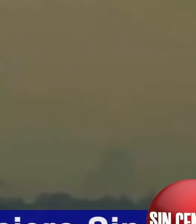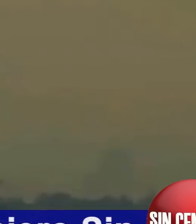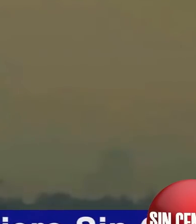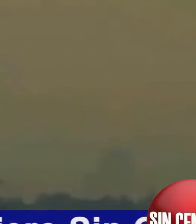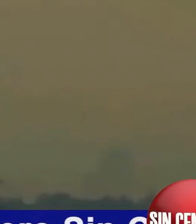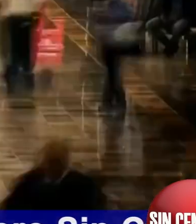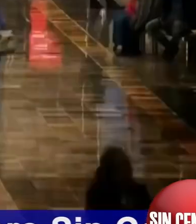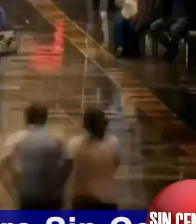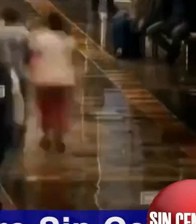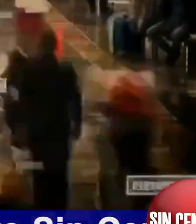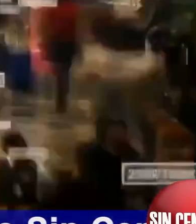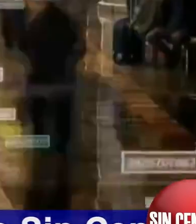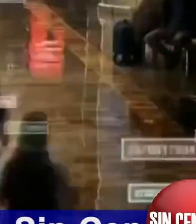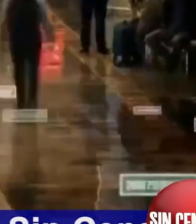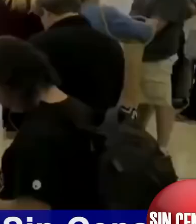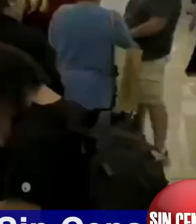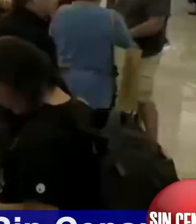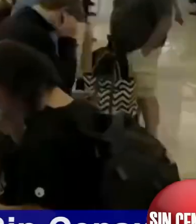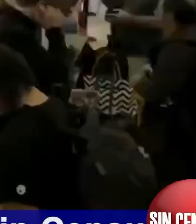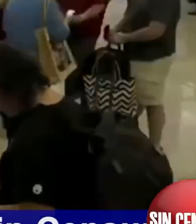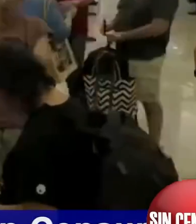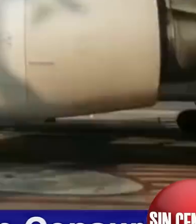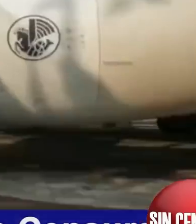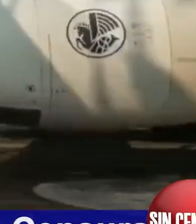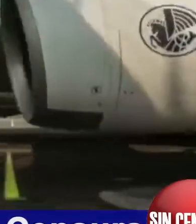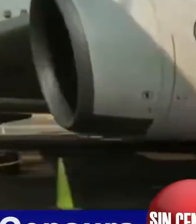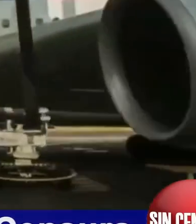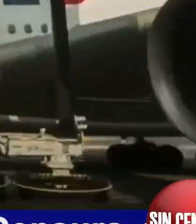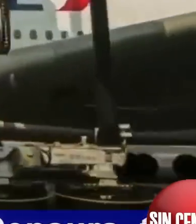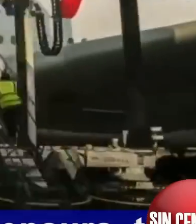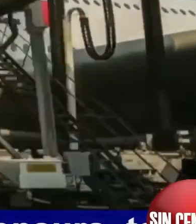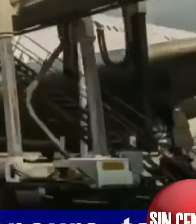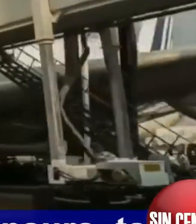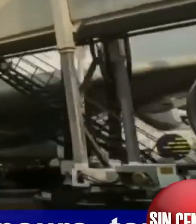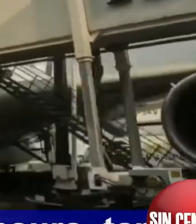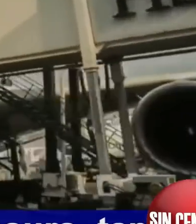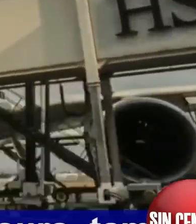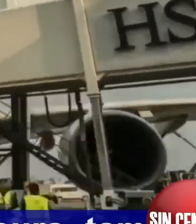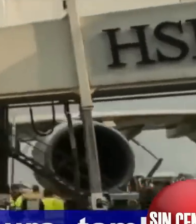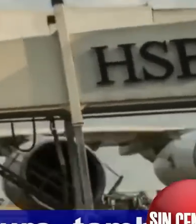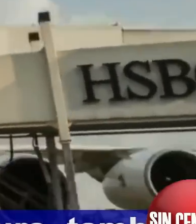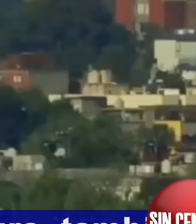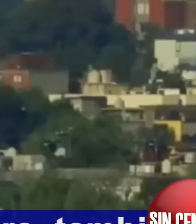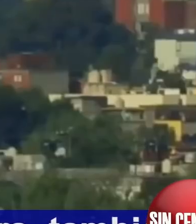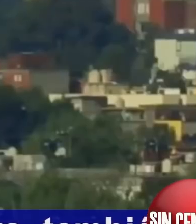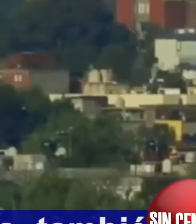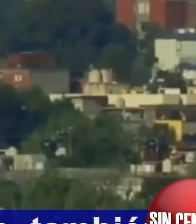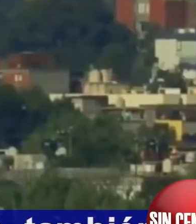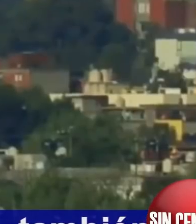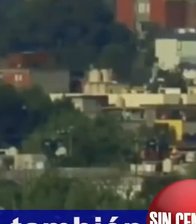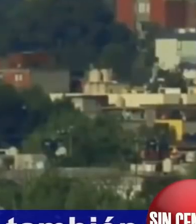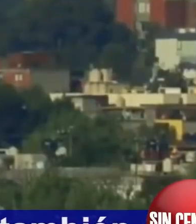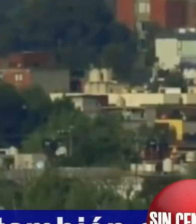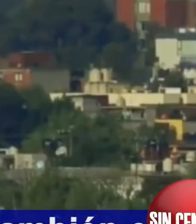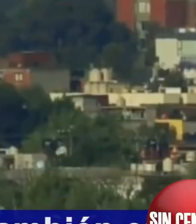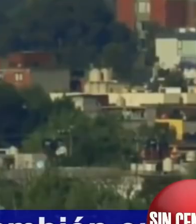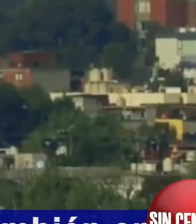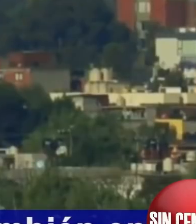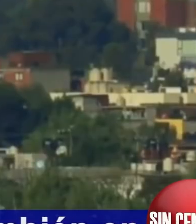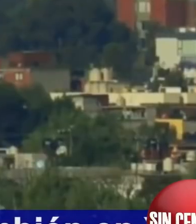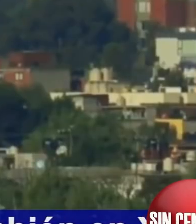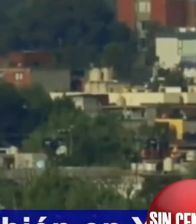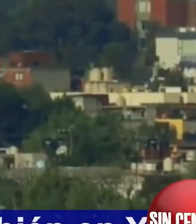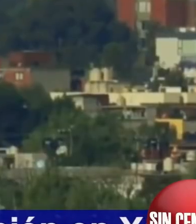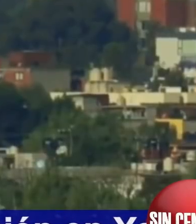aterrizaje. Esto se traduce en demoras, mayor gasto de combustible para las aerolíneas e incremento en el impacto ambiental